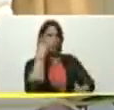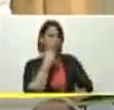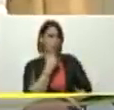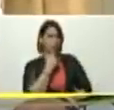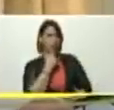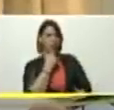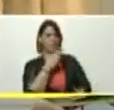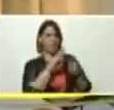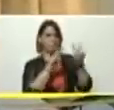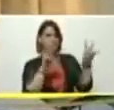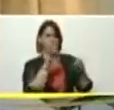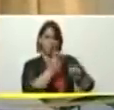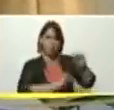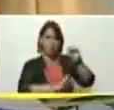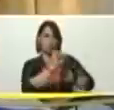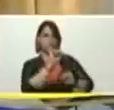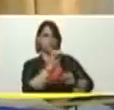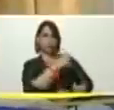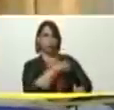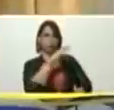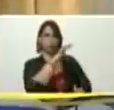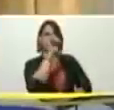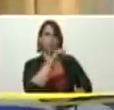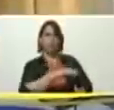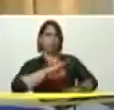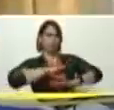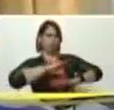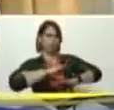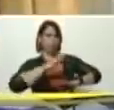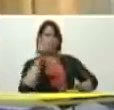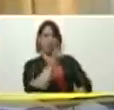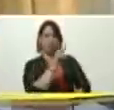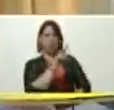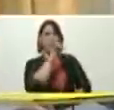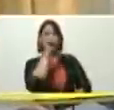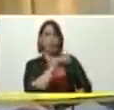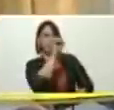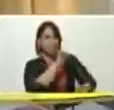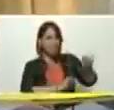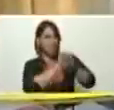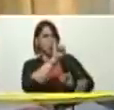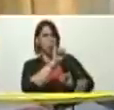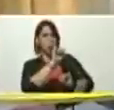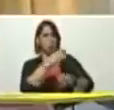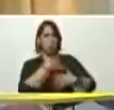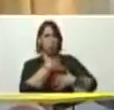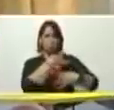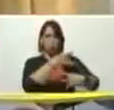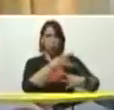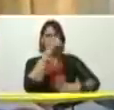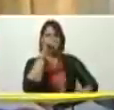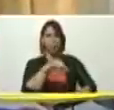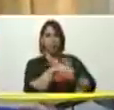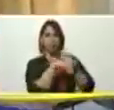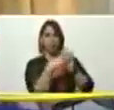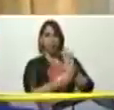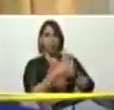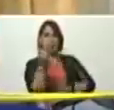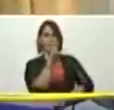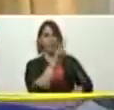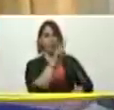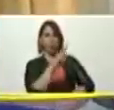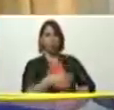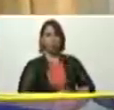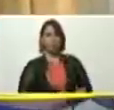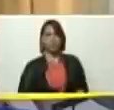soberanía, de la integridad territorial de Venezuela, pero también la defensa de los intereses y de los derechos de Venezuela,